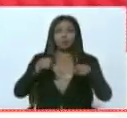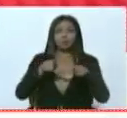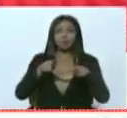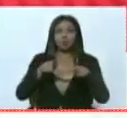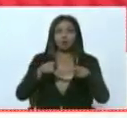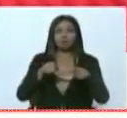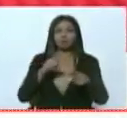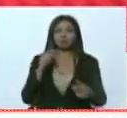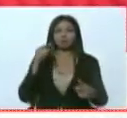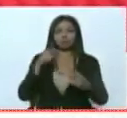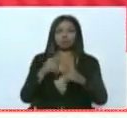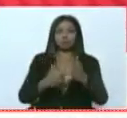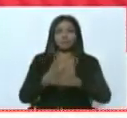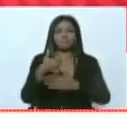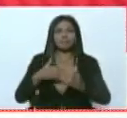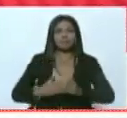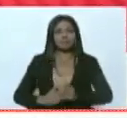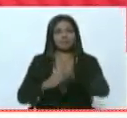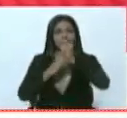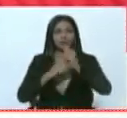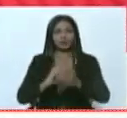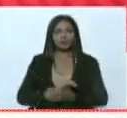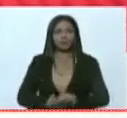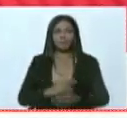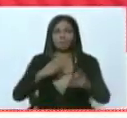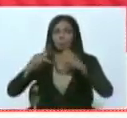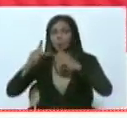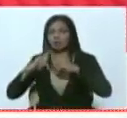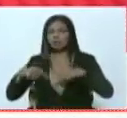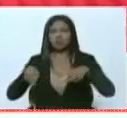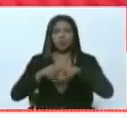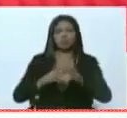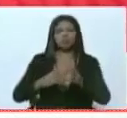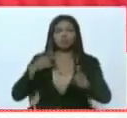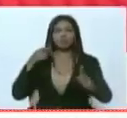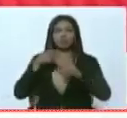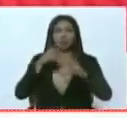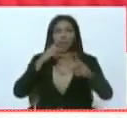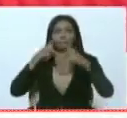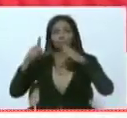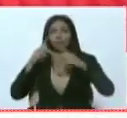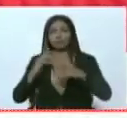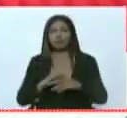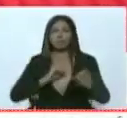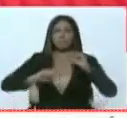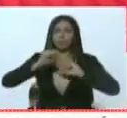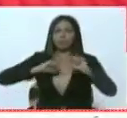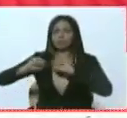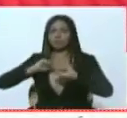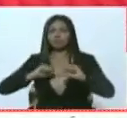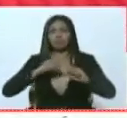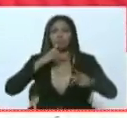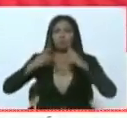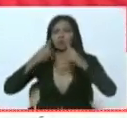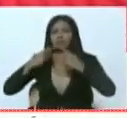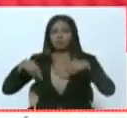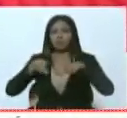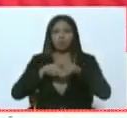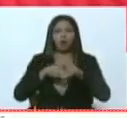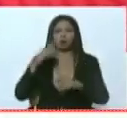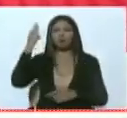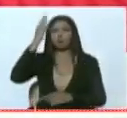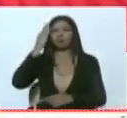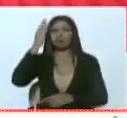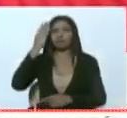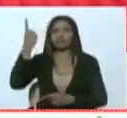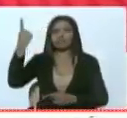óptimo de liderazgo político, de dirección política, de movilización política, de